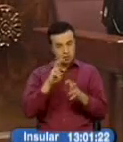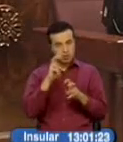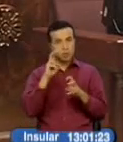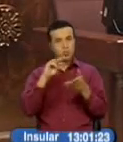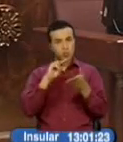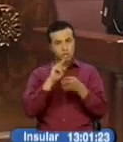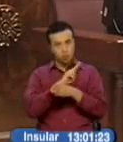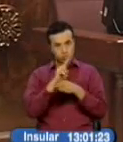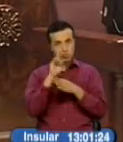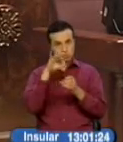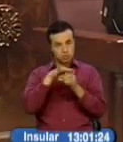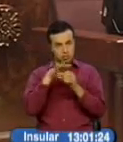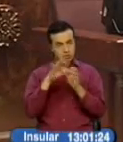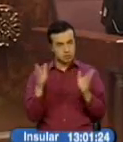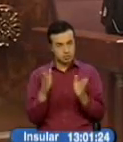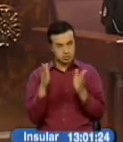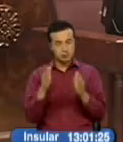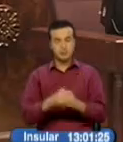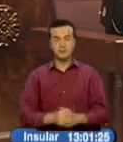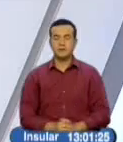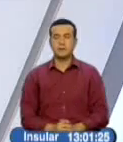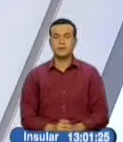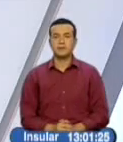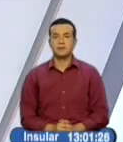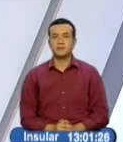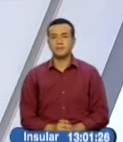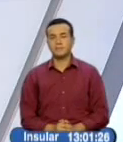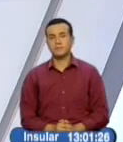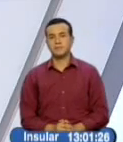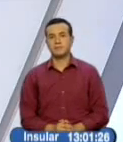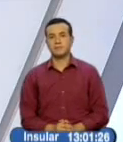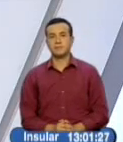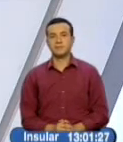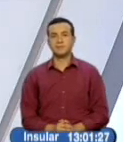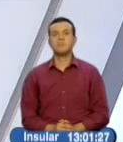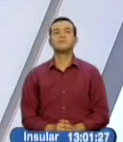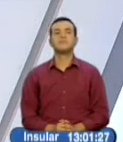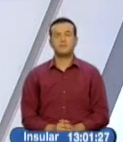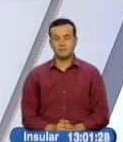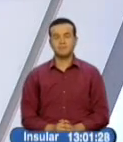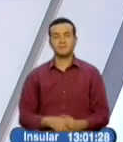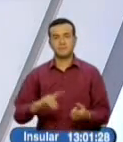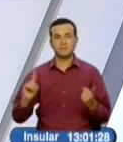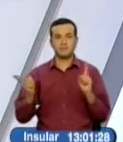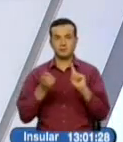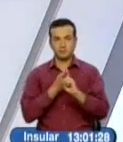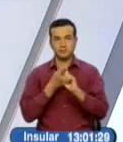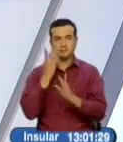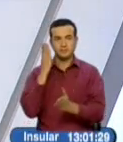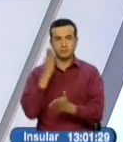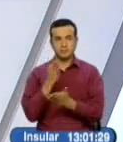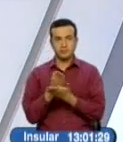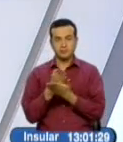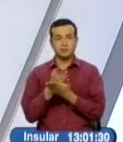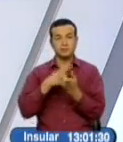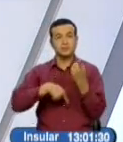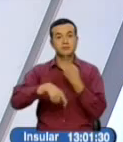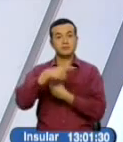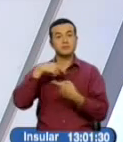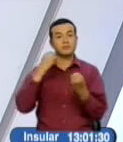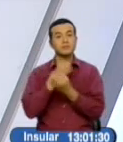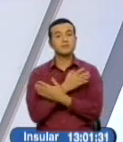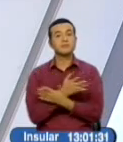uso de este tipo de semillas. Alexis Moncayo, Ecuador TV. Bien, amigos televidentes, es momento de hacer nuestra primera pausa, pero al